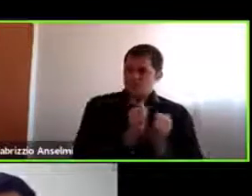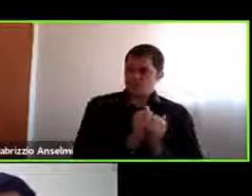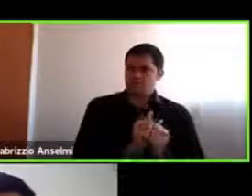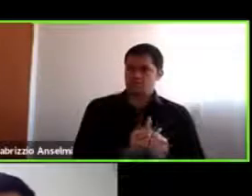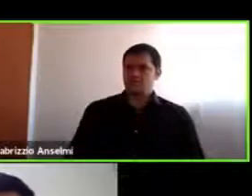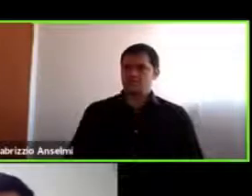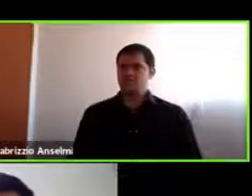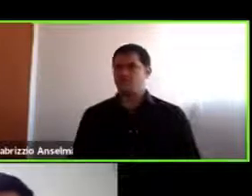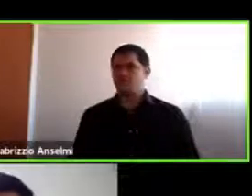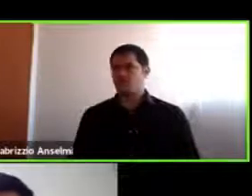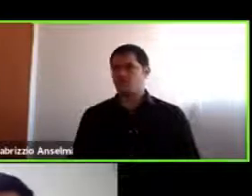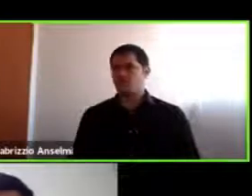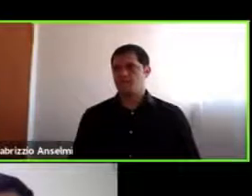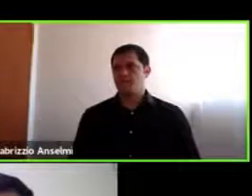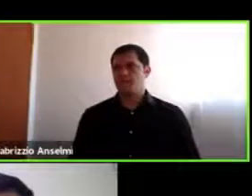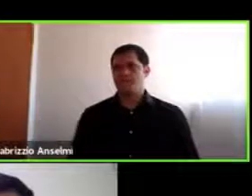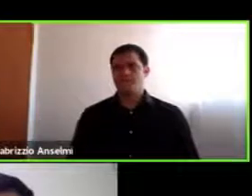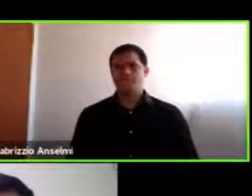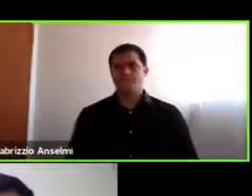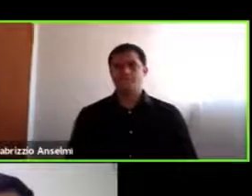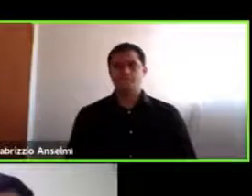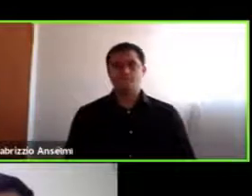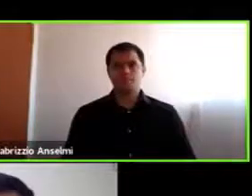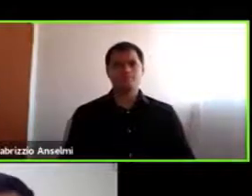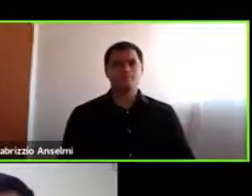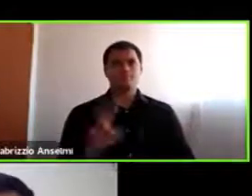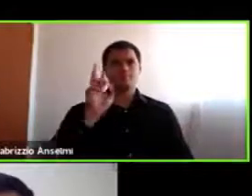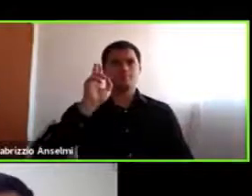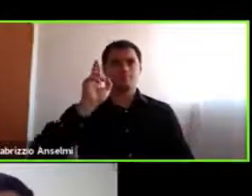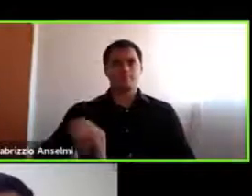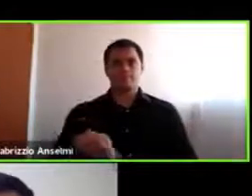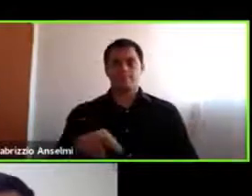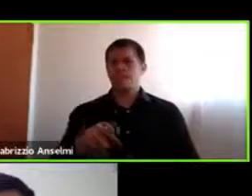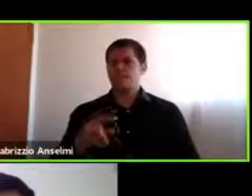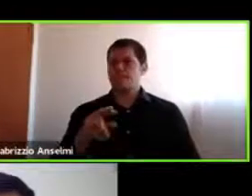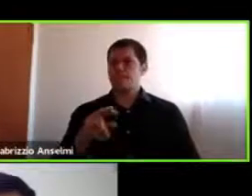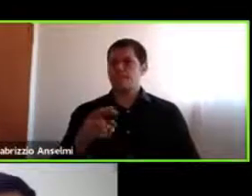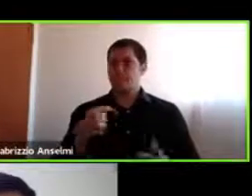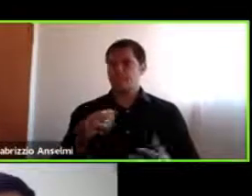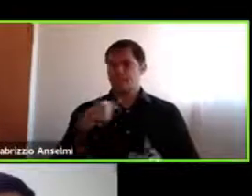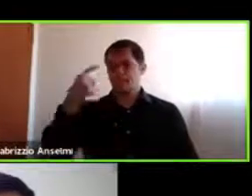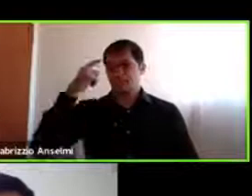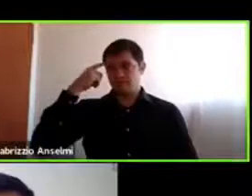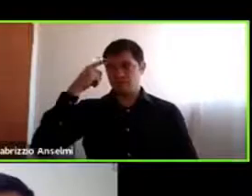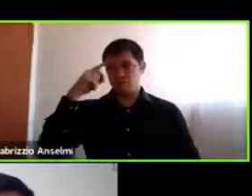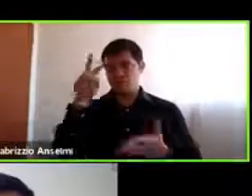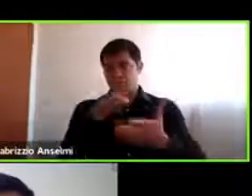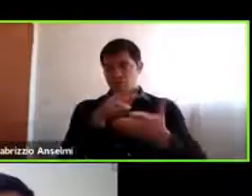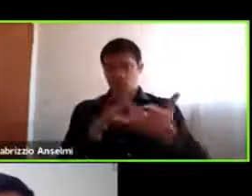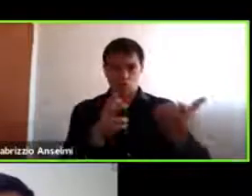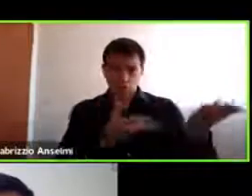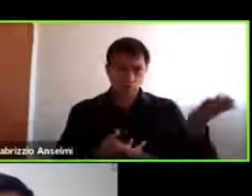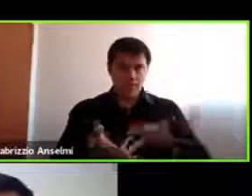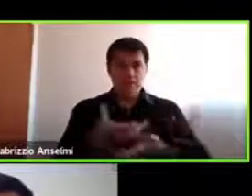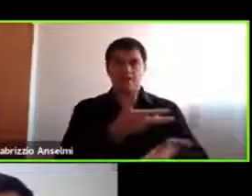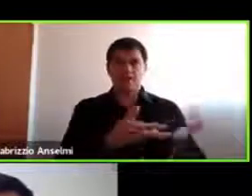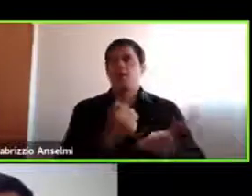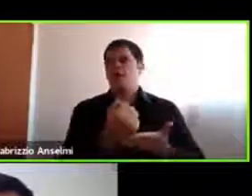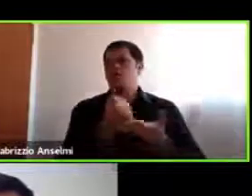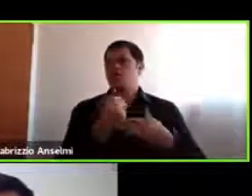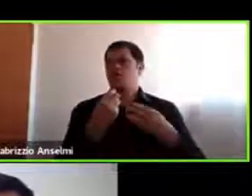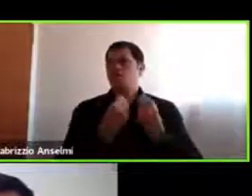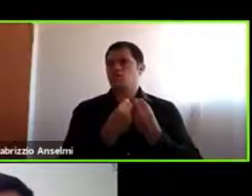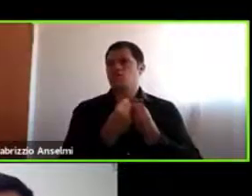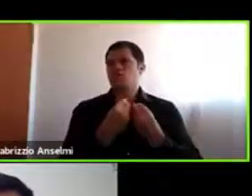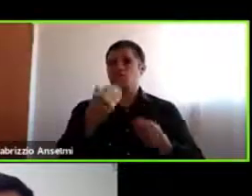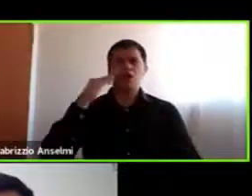Sí, completamente de acuerdo creo que la lectura compartida ayuda mucho a eso y a los niños hay